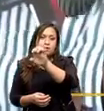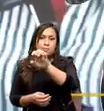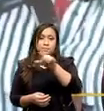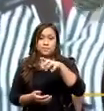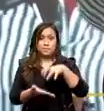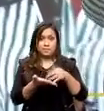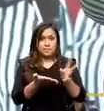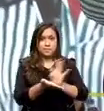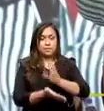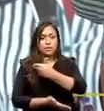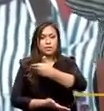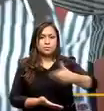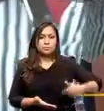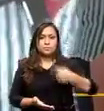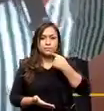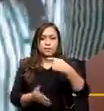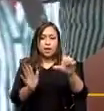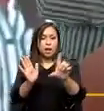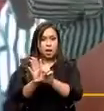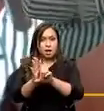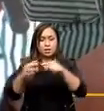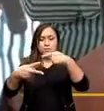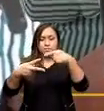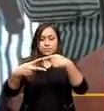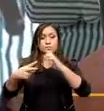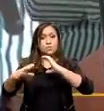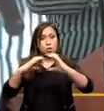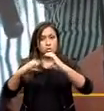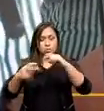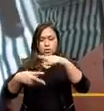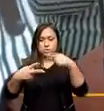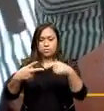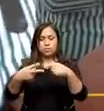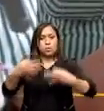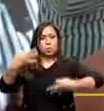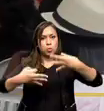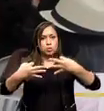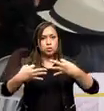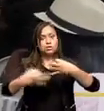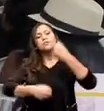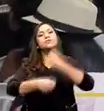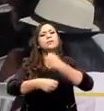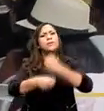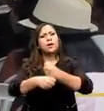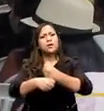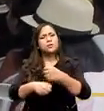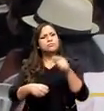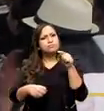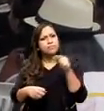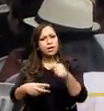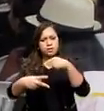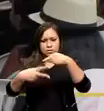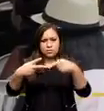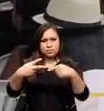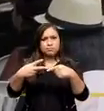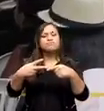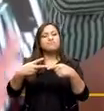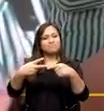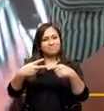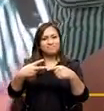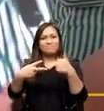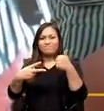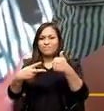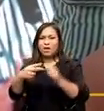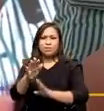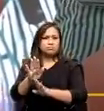la titular del Legislativo señaló que leyes como la de comunicación o de justicia laboral permiten romper con la normalidad con